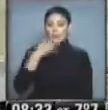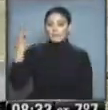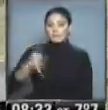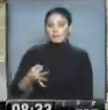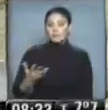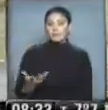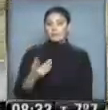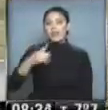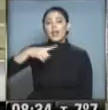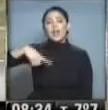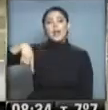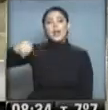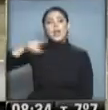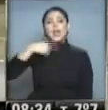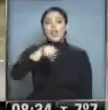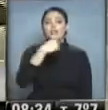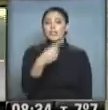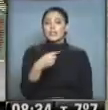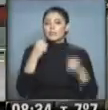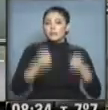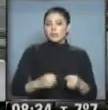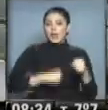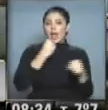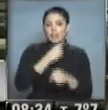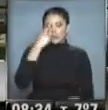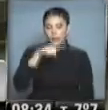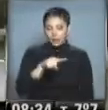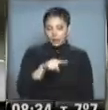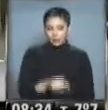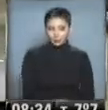es que, bueno, ellos argumentan que van a resistir hasta las últimas